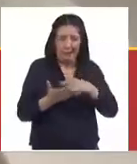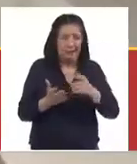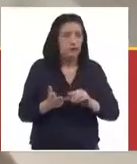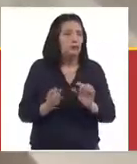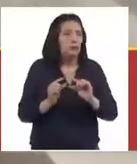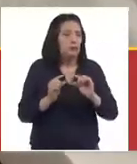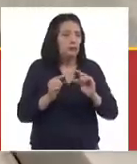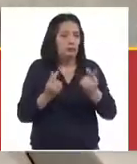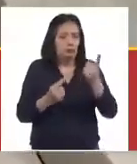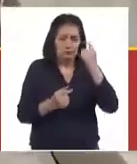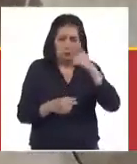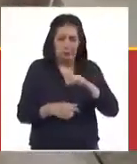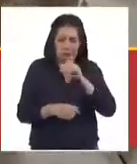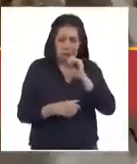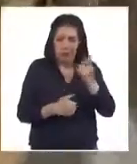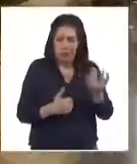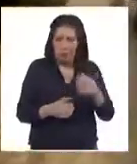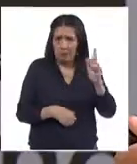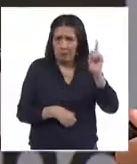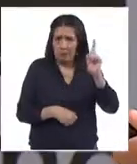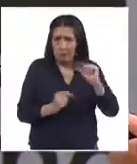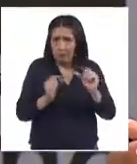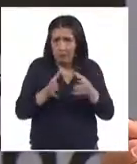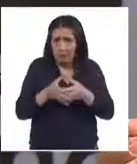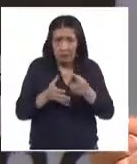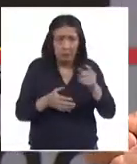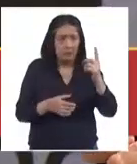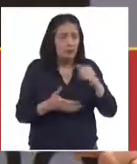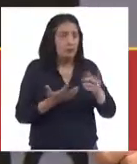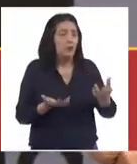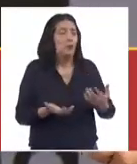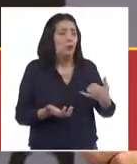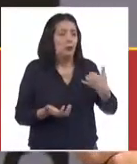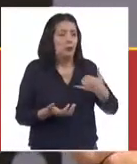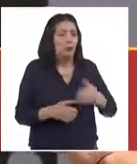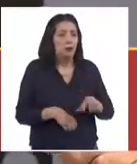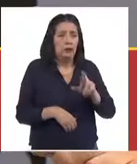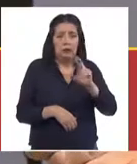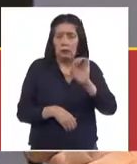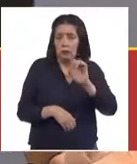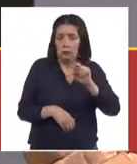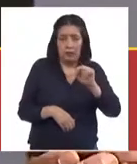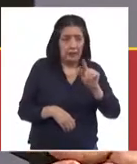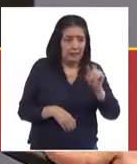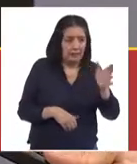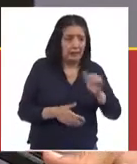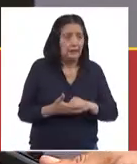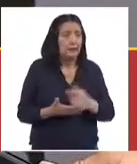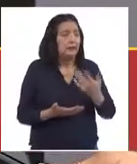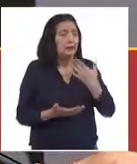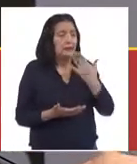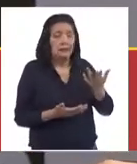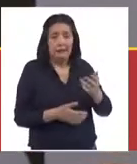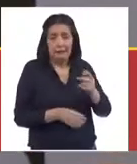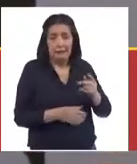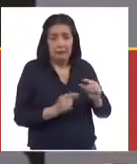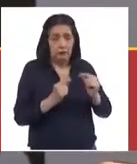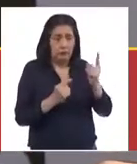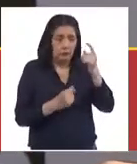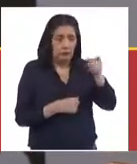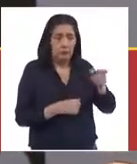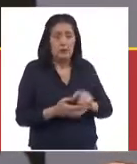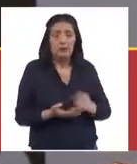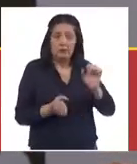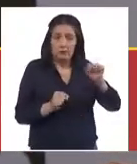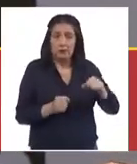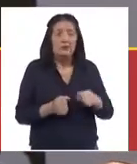se encargará ahora de liderar su bancada, que tendrá sangre joven con Rosángela Barbarán. La militante fujimorista se convertirá